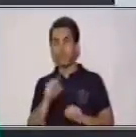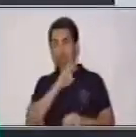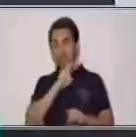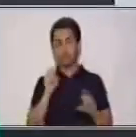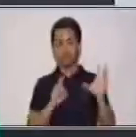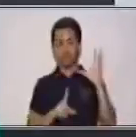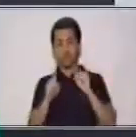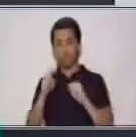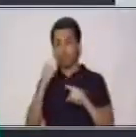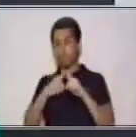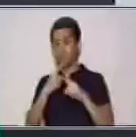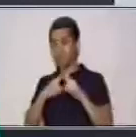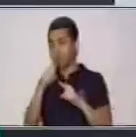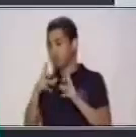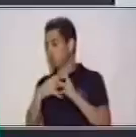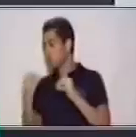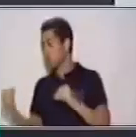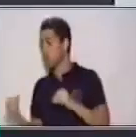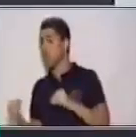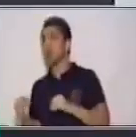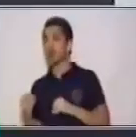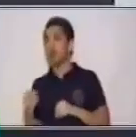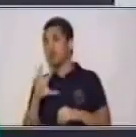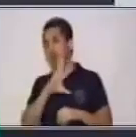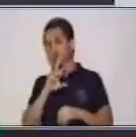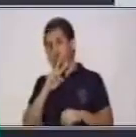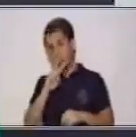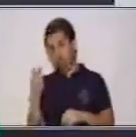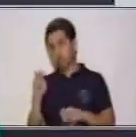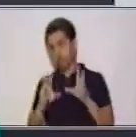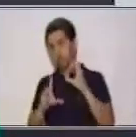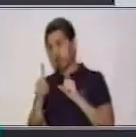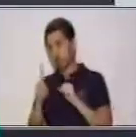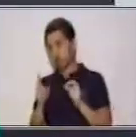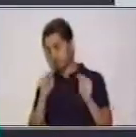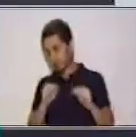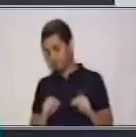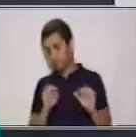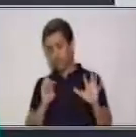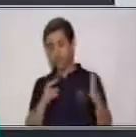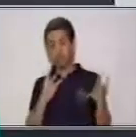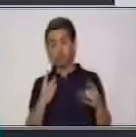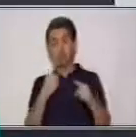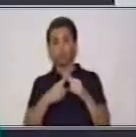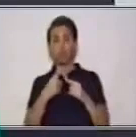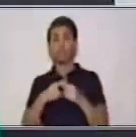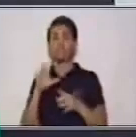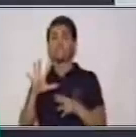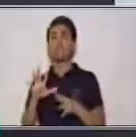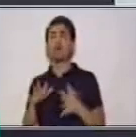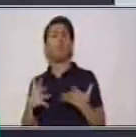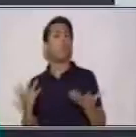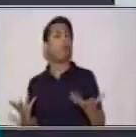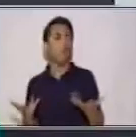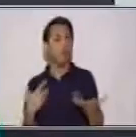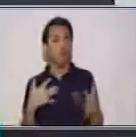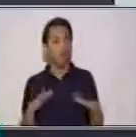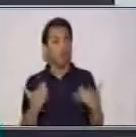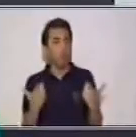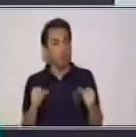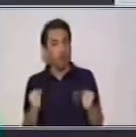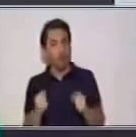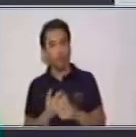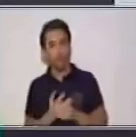1 nos da 211. Y 18 por 5. ¿Cómo hacemos el 18 por